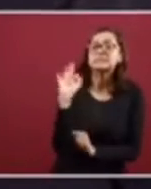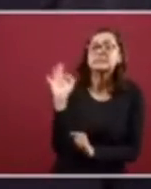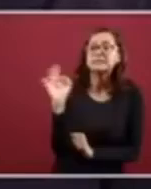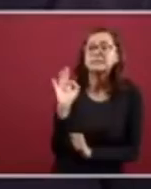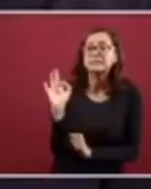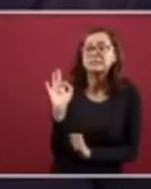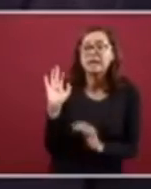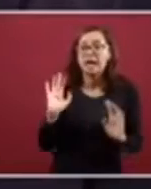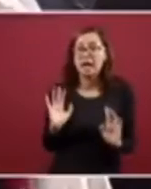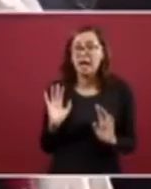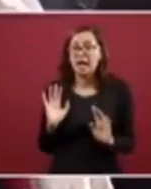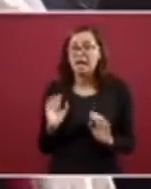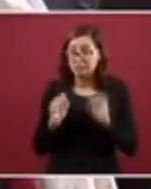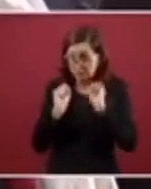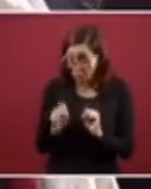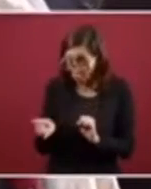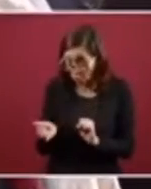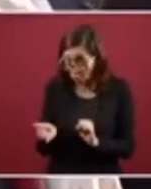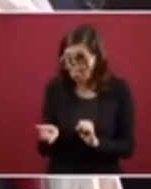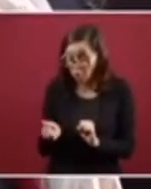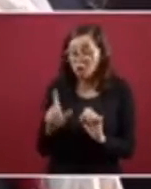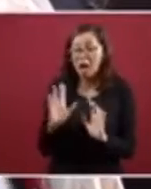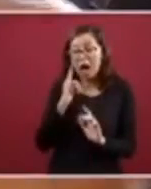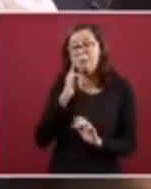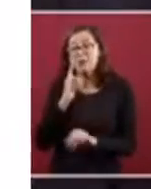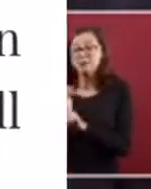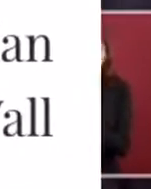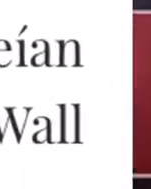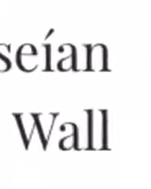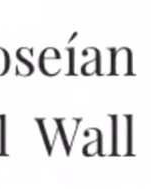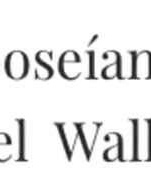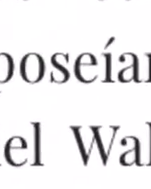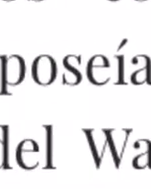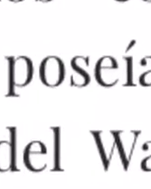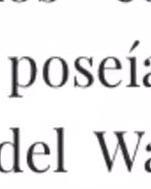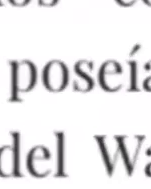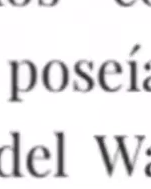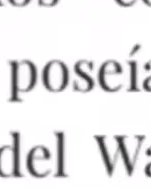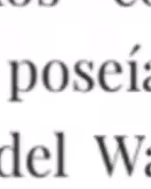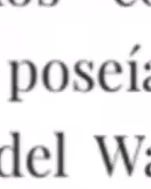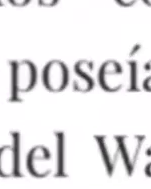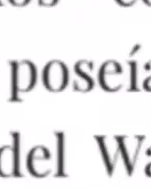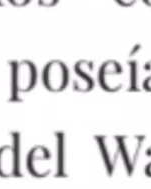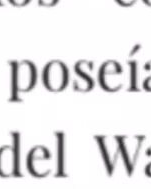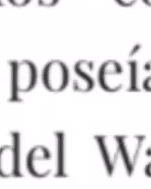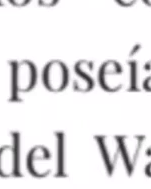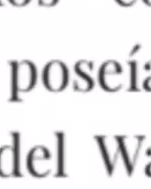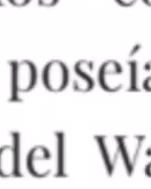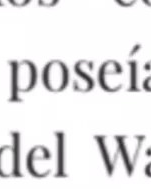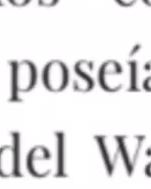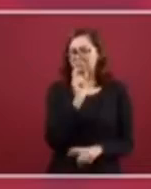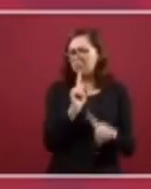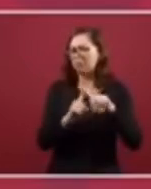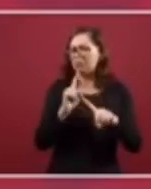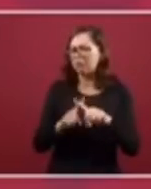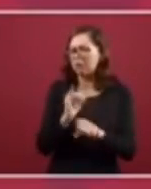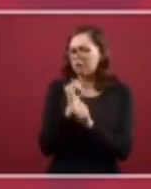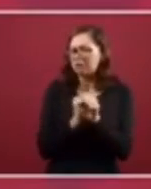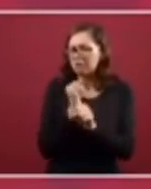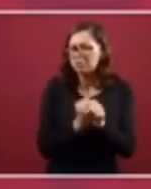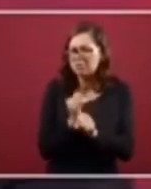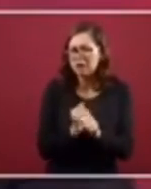decir presunto o sujeto a investigación, ni siquiera lo está atendiendo